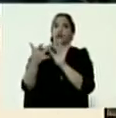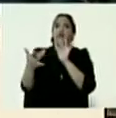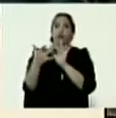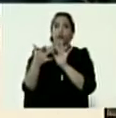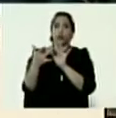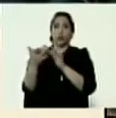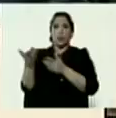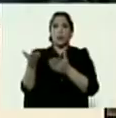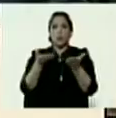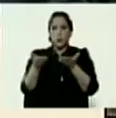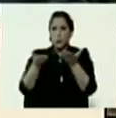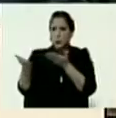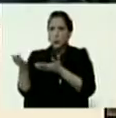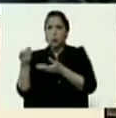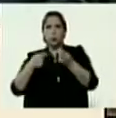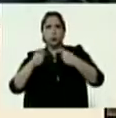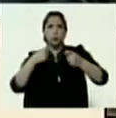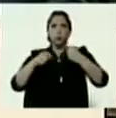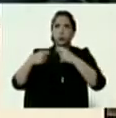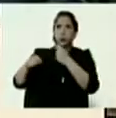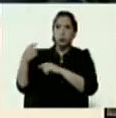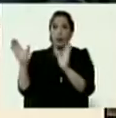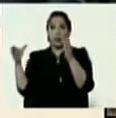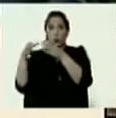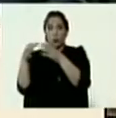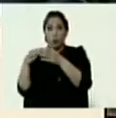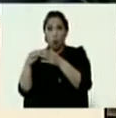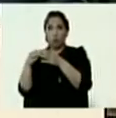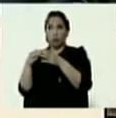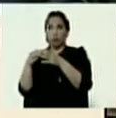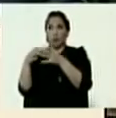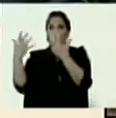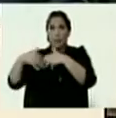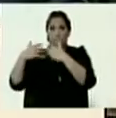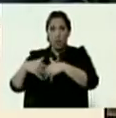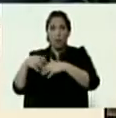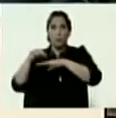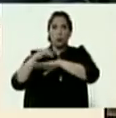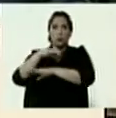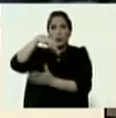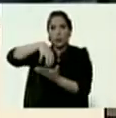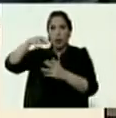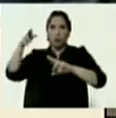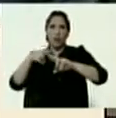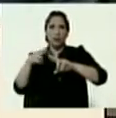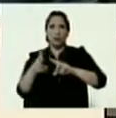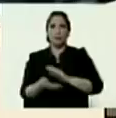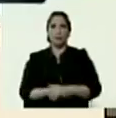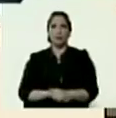Necoclit. Esa reunión se dio en una papelería en un municipio del estado Táchira.